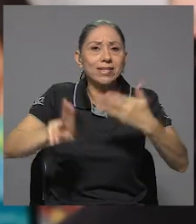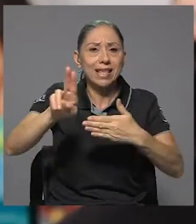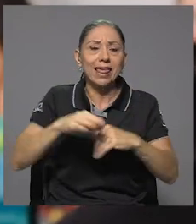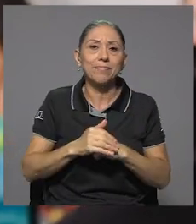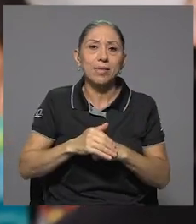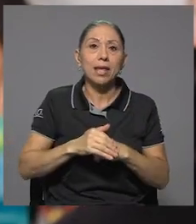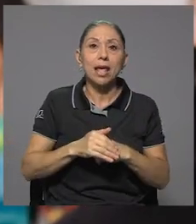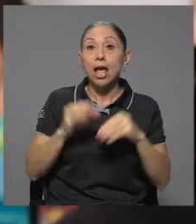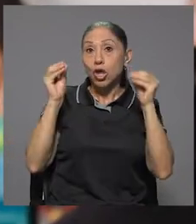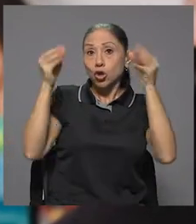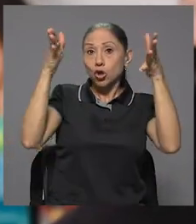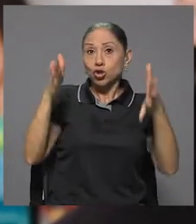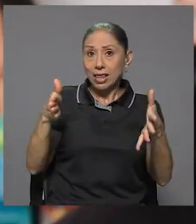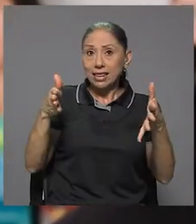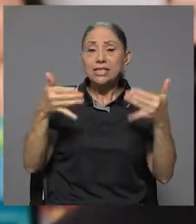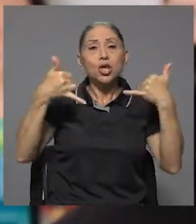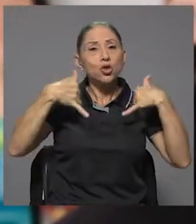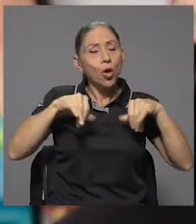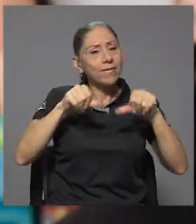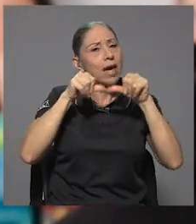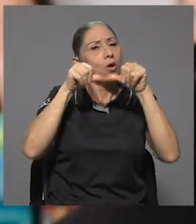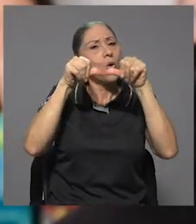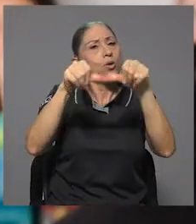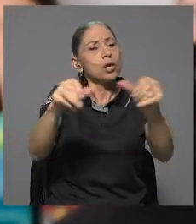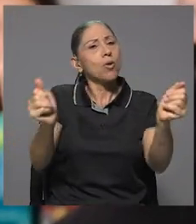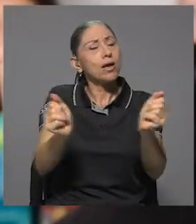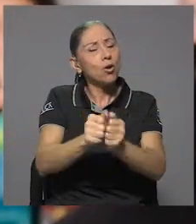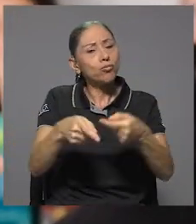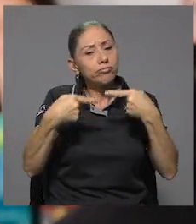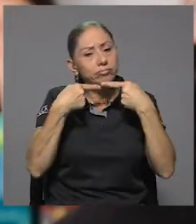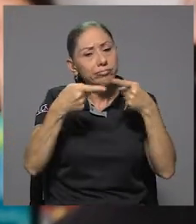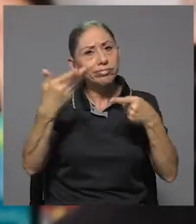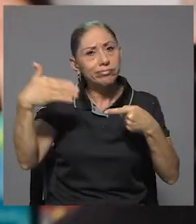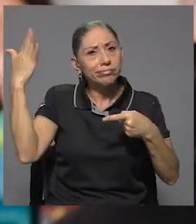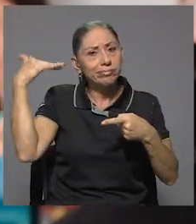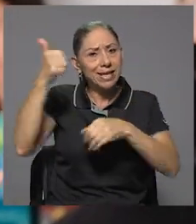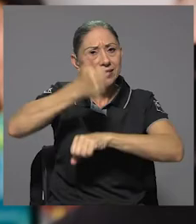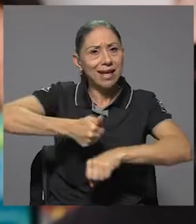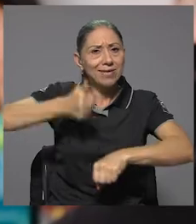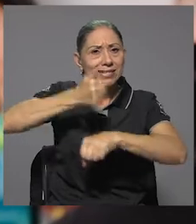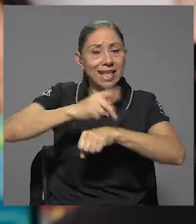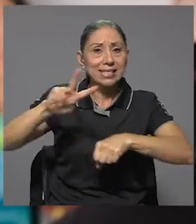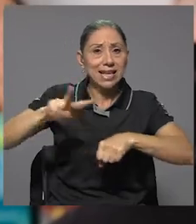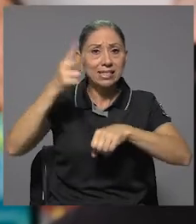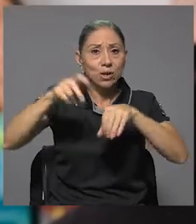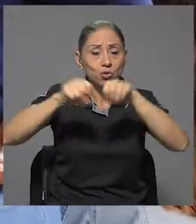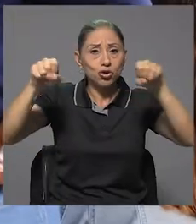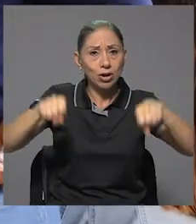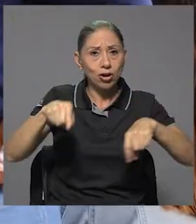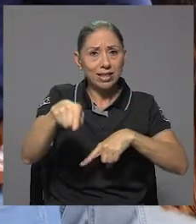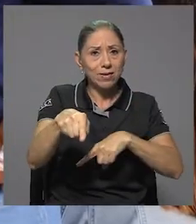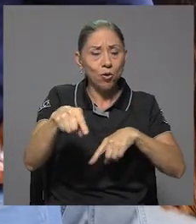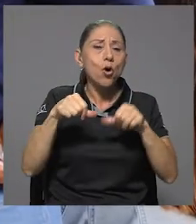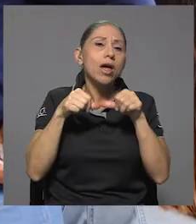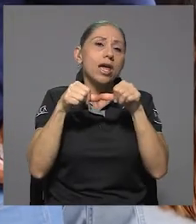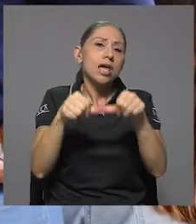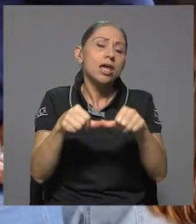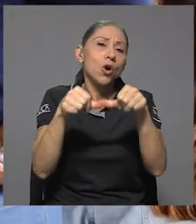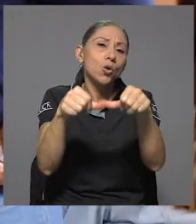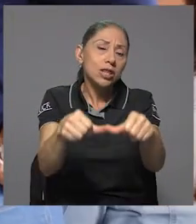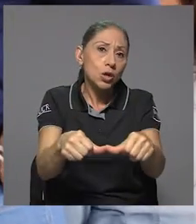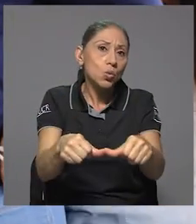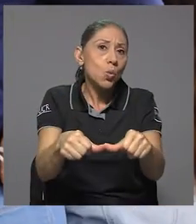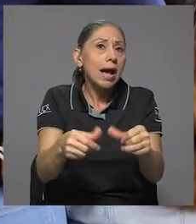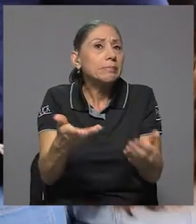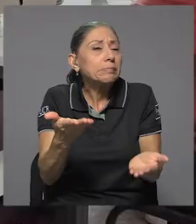el caso del personal docente, se mantienen vigentes las directrices establecidas al inicio del segundo ciclo lectivo y continúa habilitada